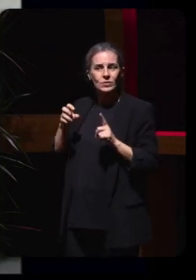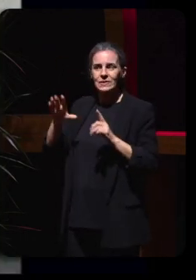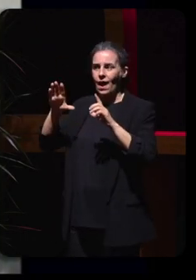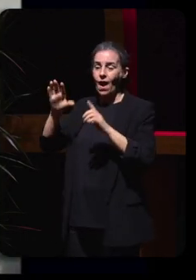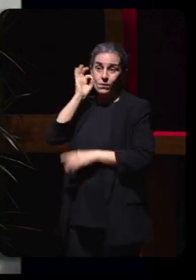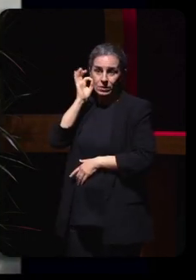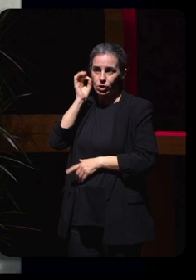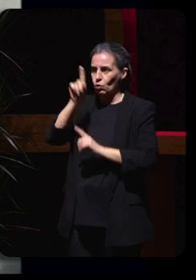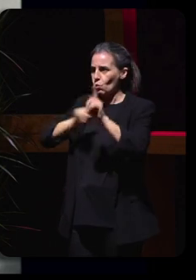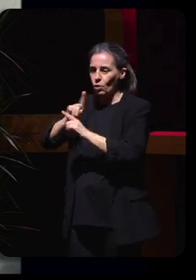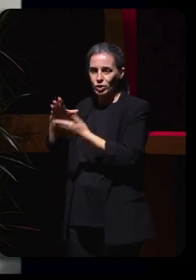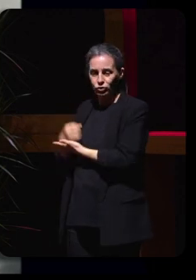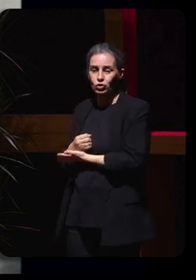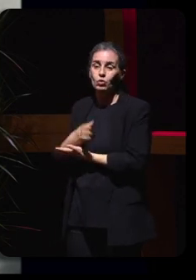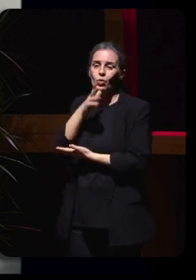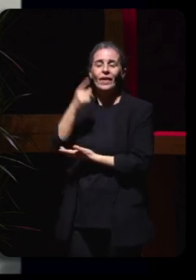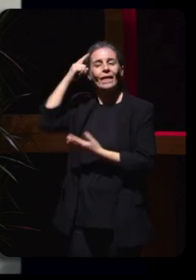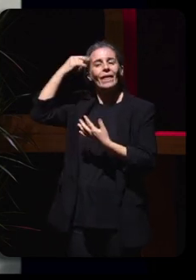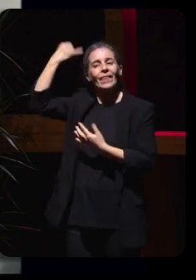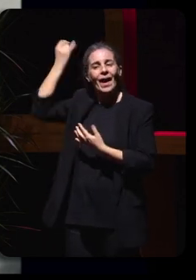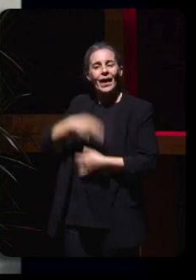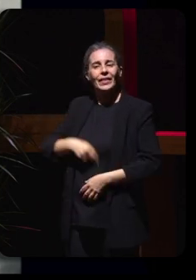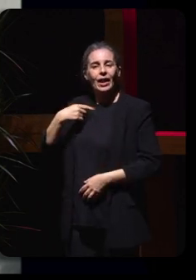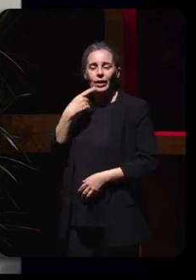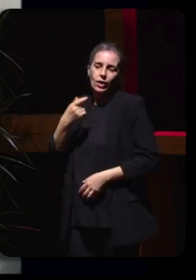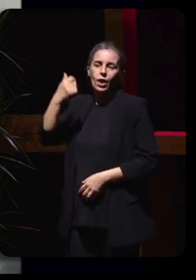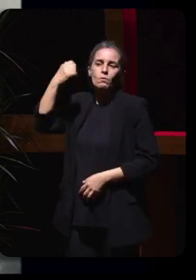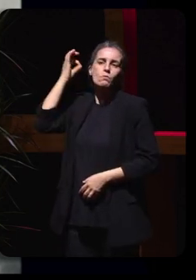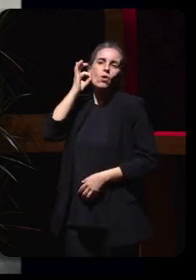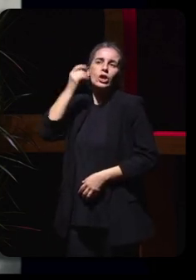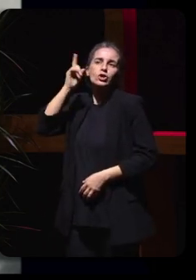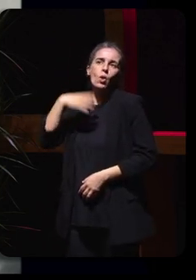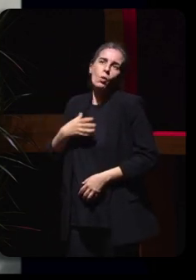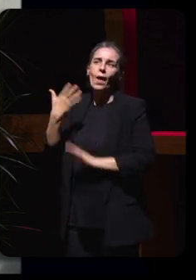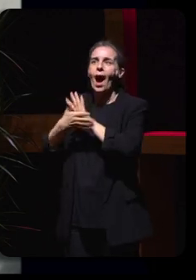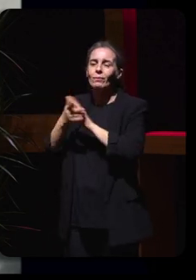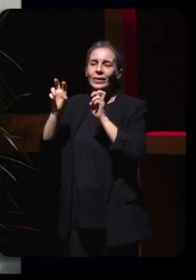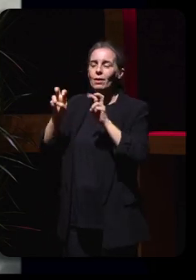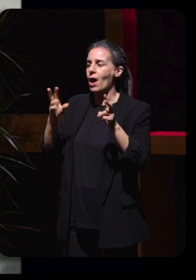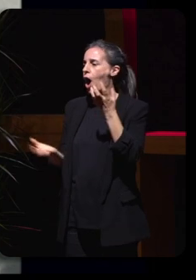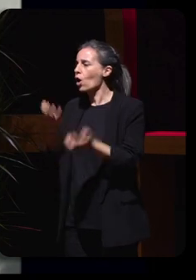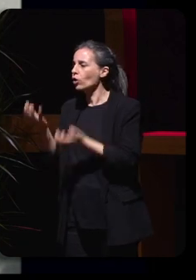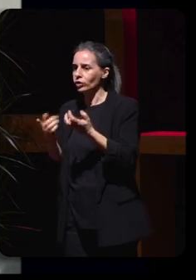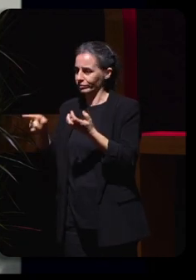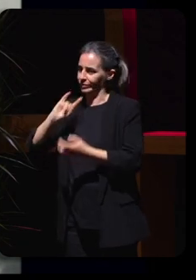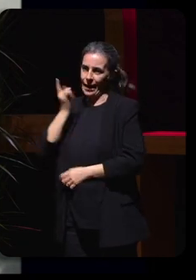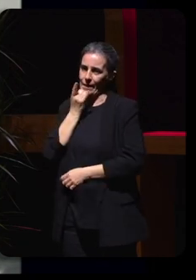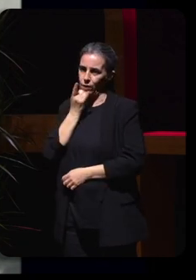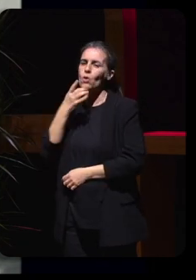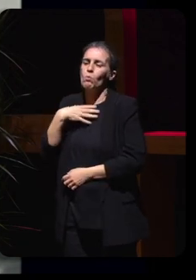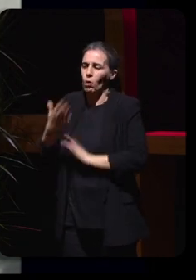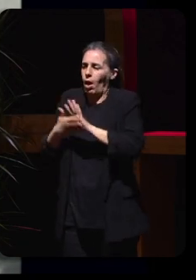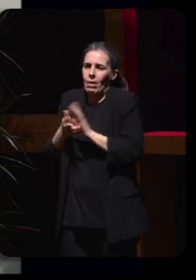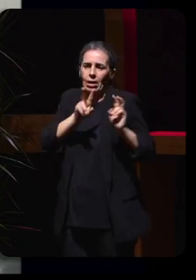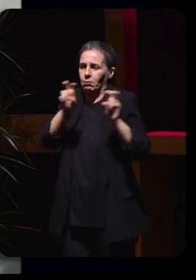los problemas, porque hay la idea generalizada de que la mujer solo puede hablar de cocina y de todas esas cosas. Sin embargo, esto creo que es un error. O sea, puede hablar de cualquier